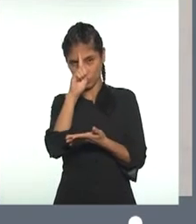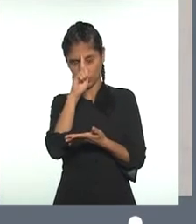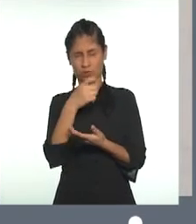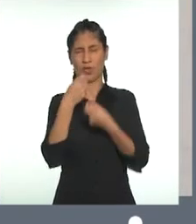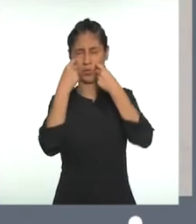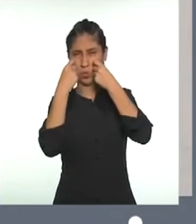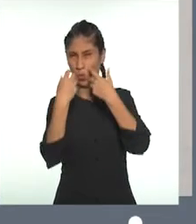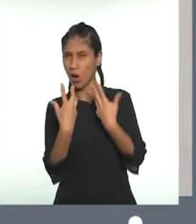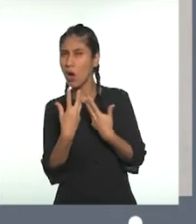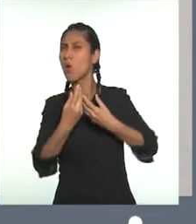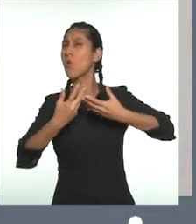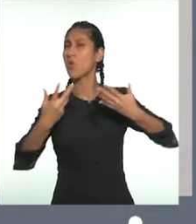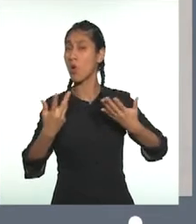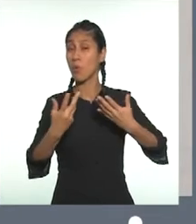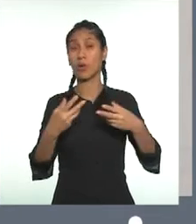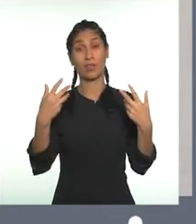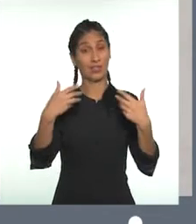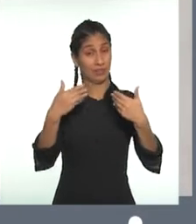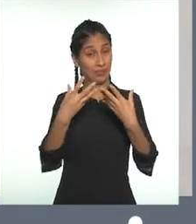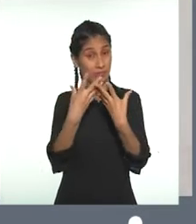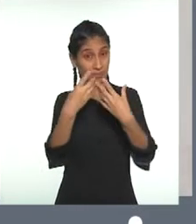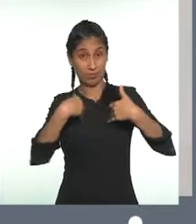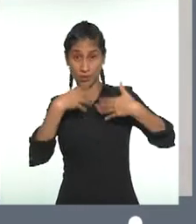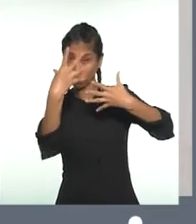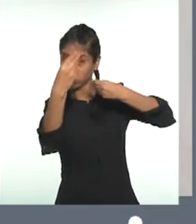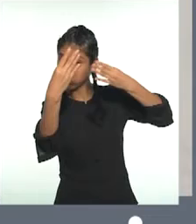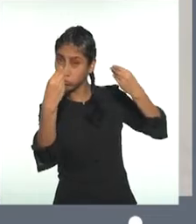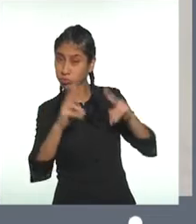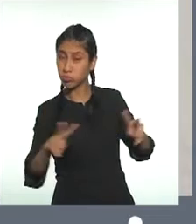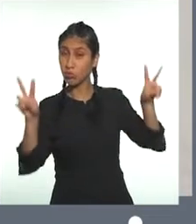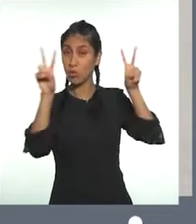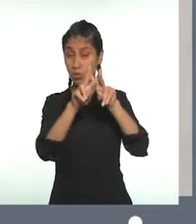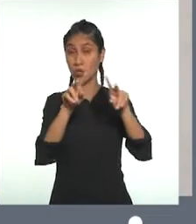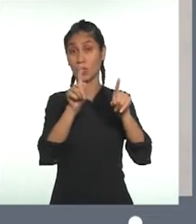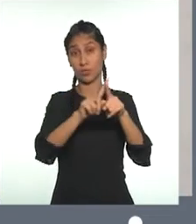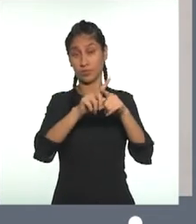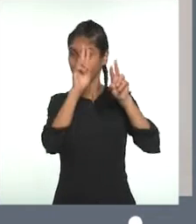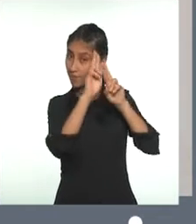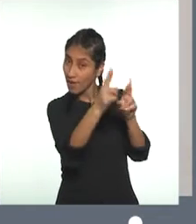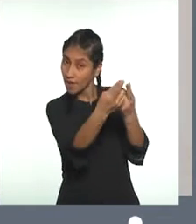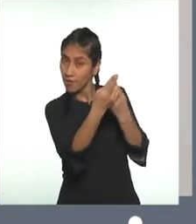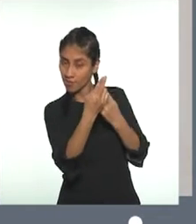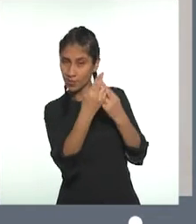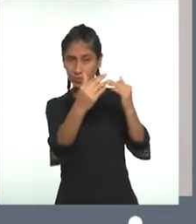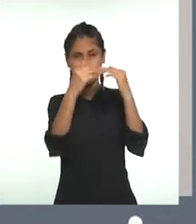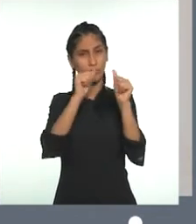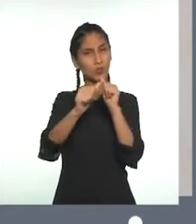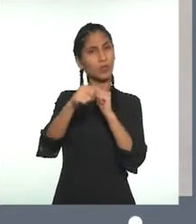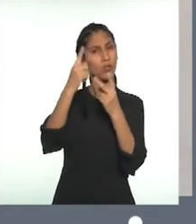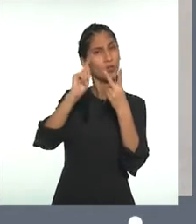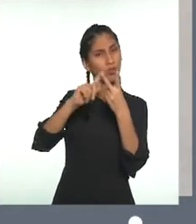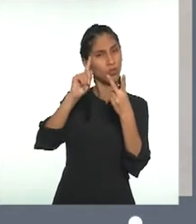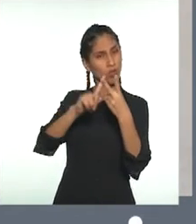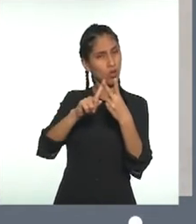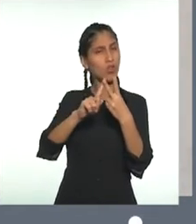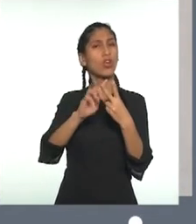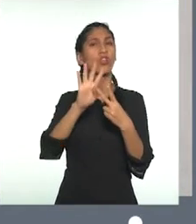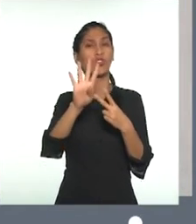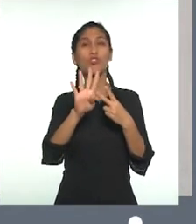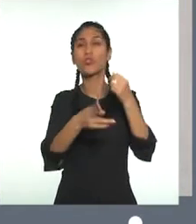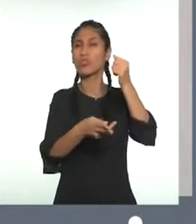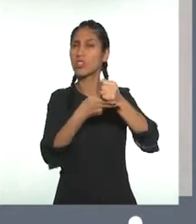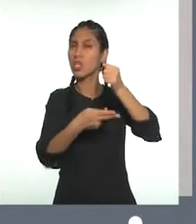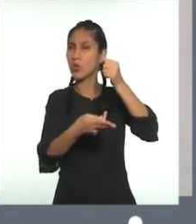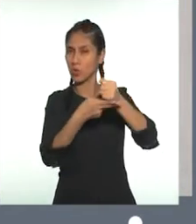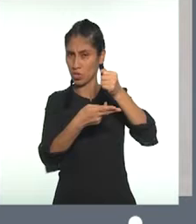calidad, con un enfoque de valores, y uno que es de vital importancia, el respeto. Y número 2, la seguridad ciudadana.